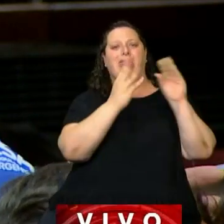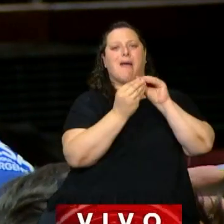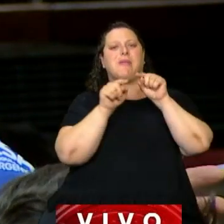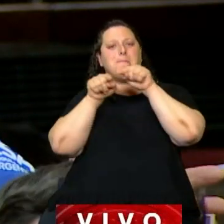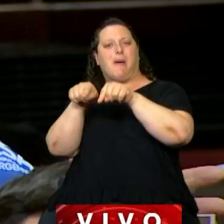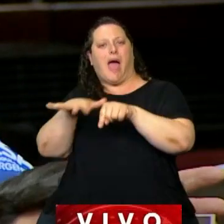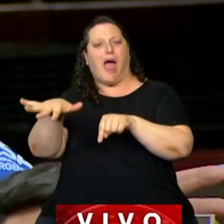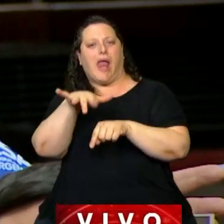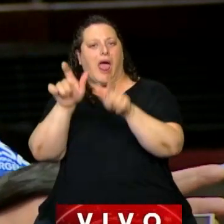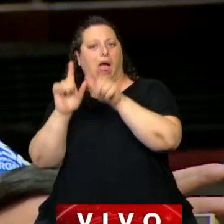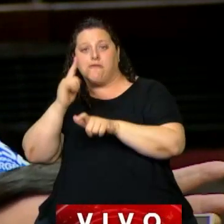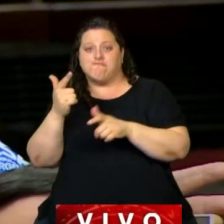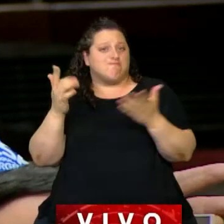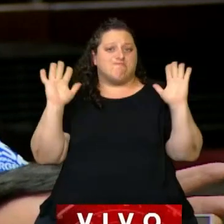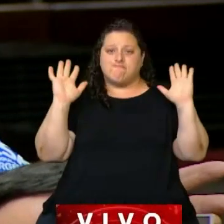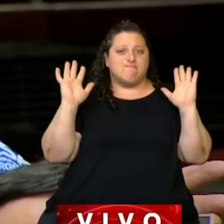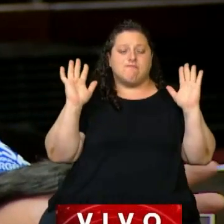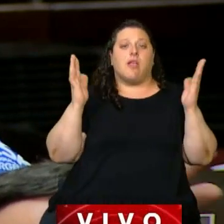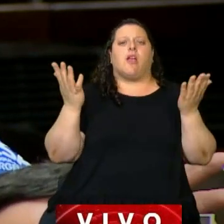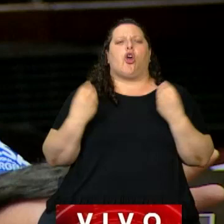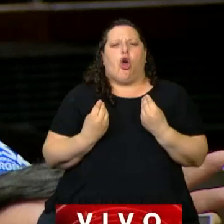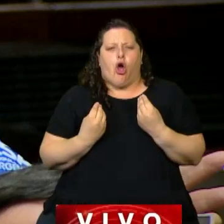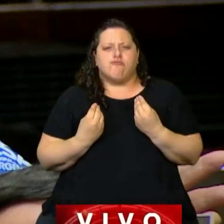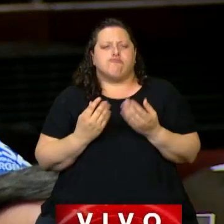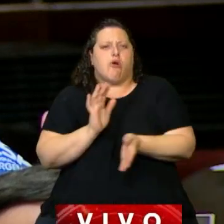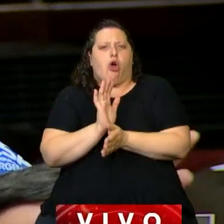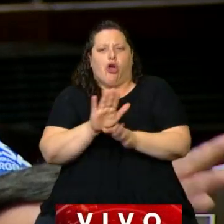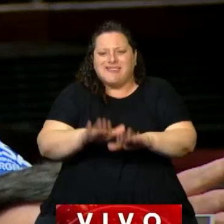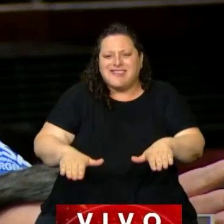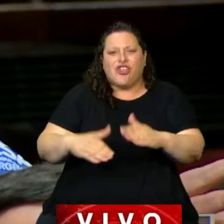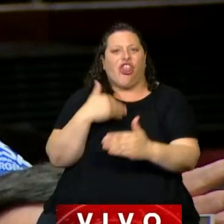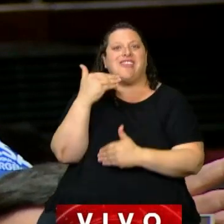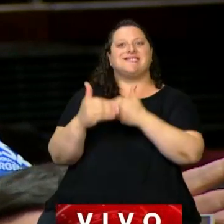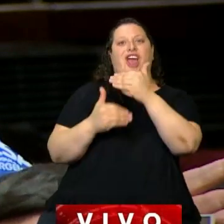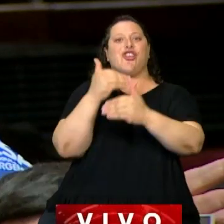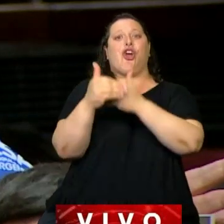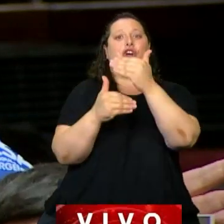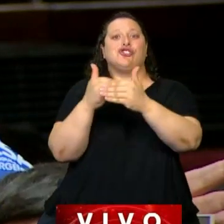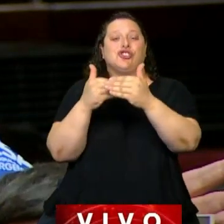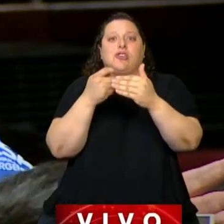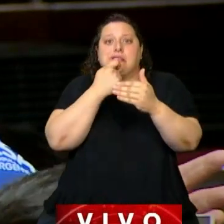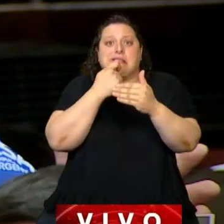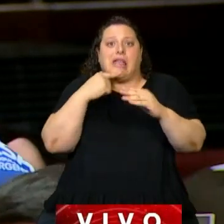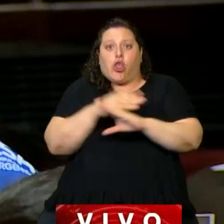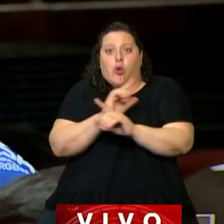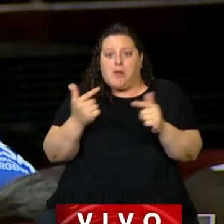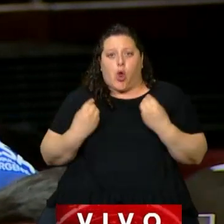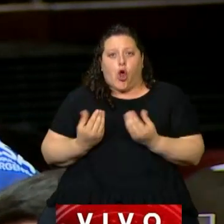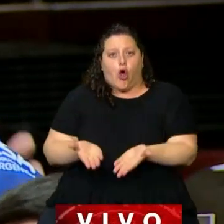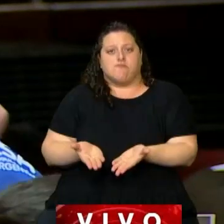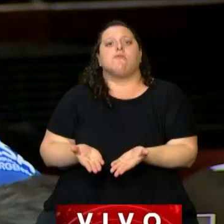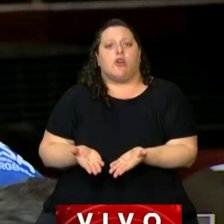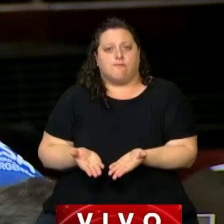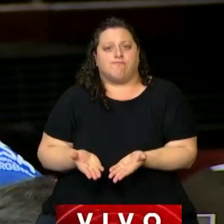sordas. ¿Cómo es posible que se pueda desarrollar un niño sin esa primera lengua? Me tocó